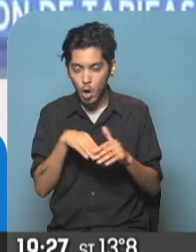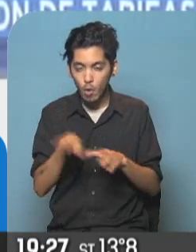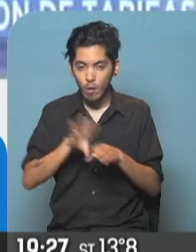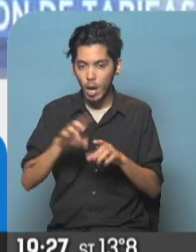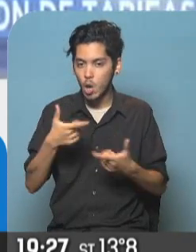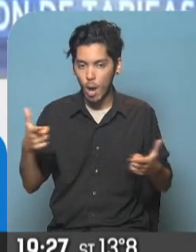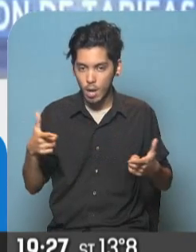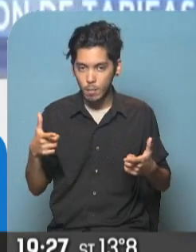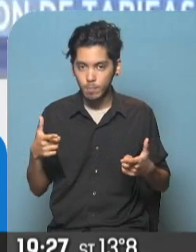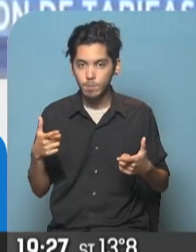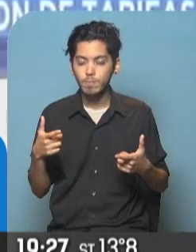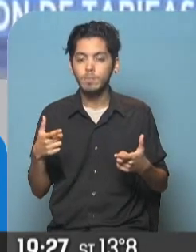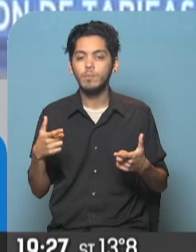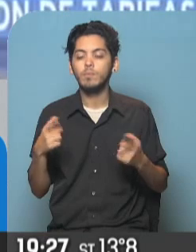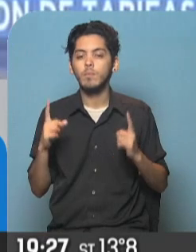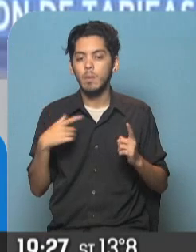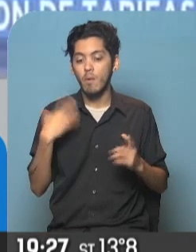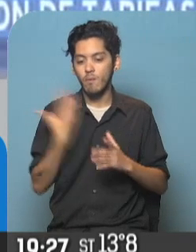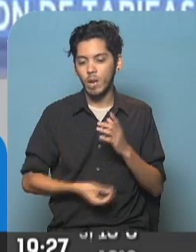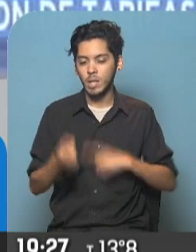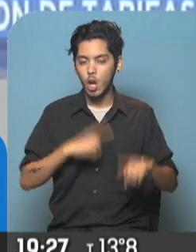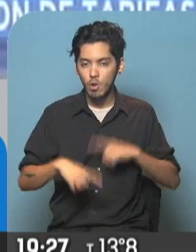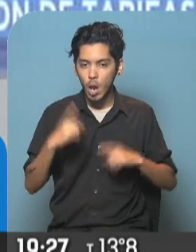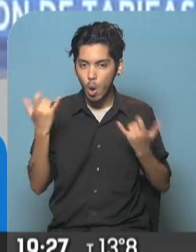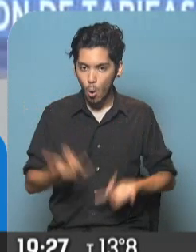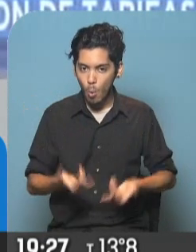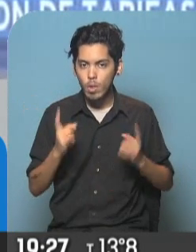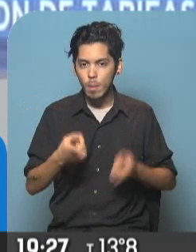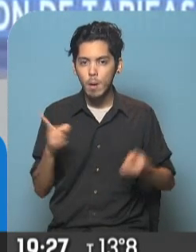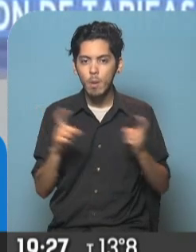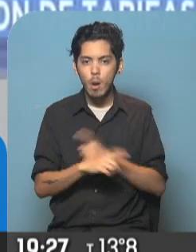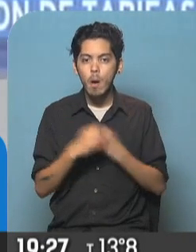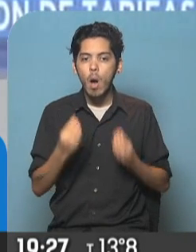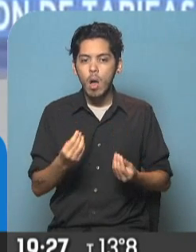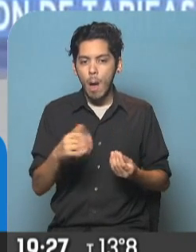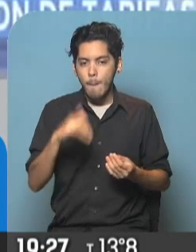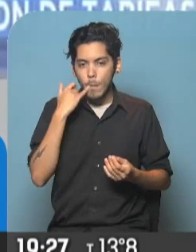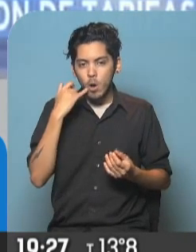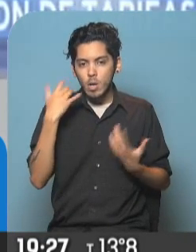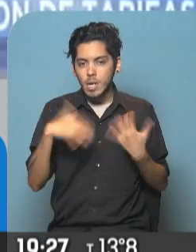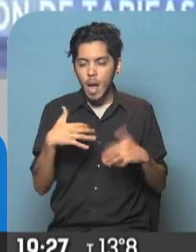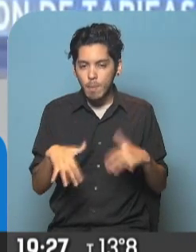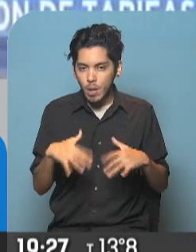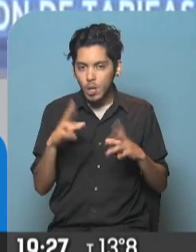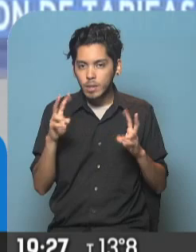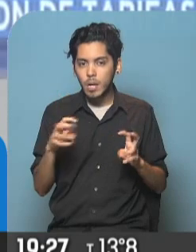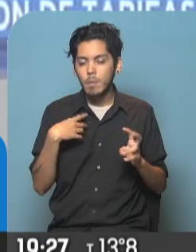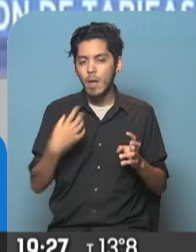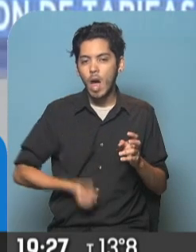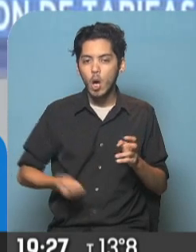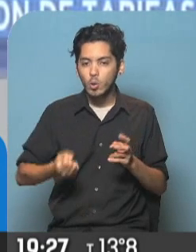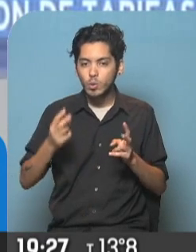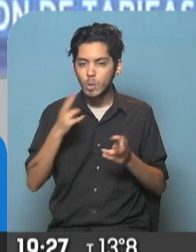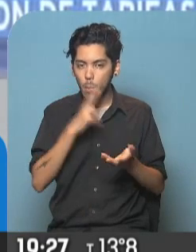cual la falta de coordinación estuvo y claramente el problema fue que fue muy muy rápido lo que es el ajuste tarifario